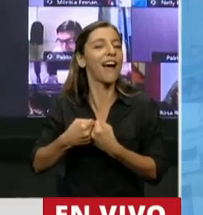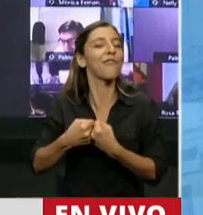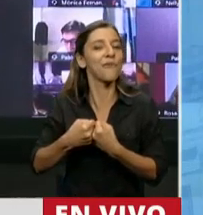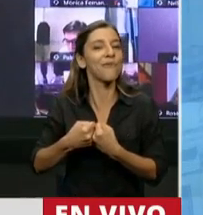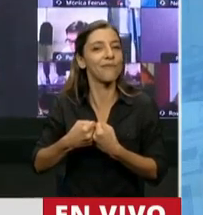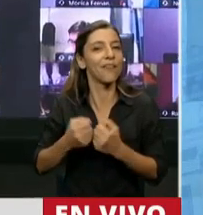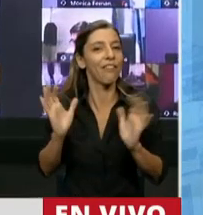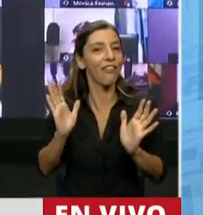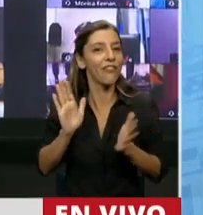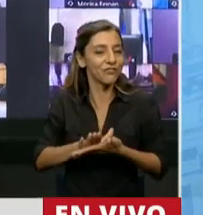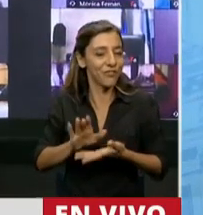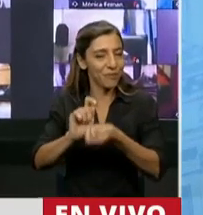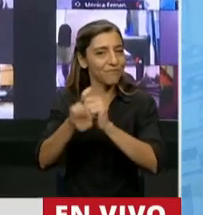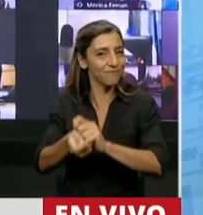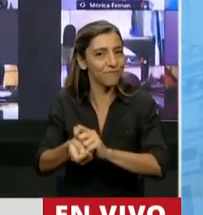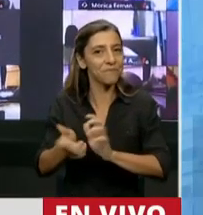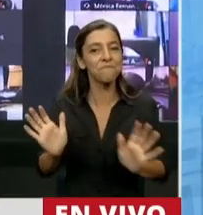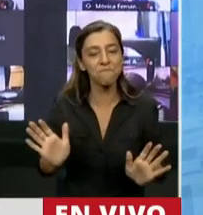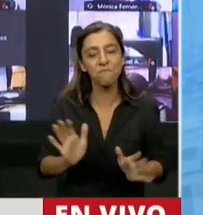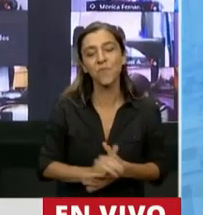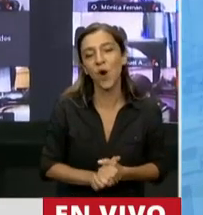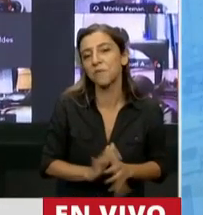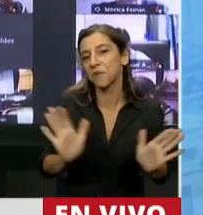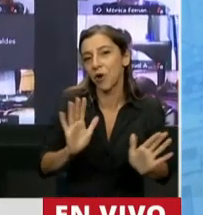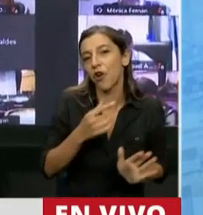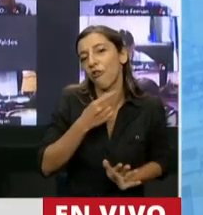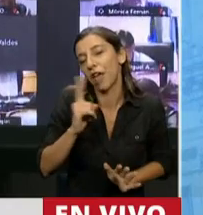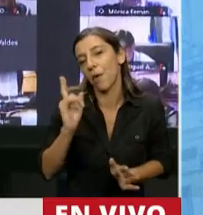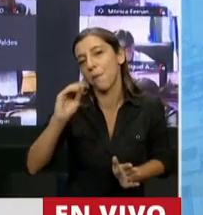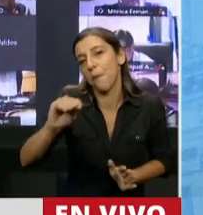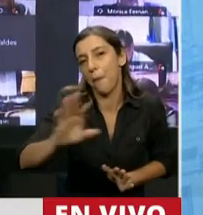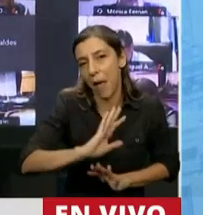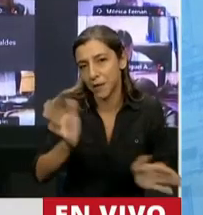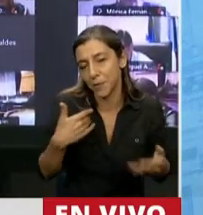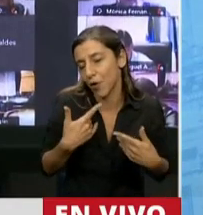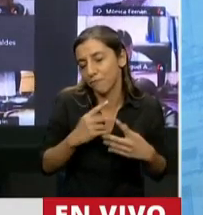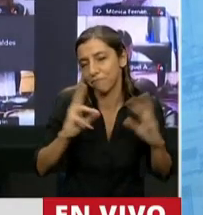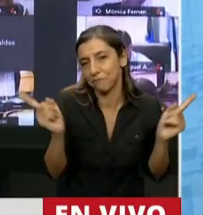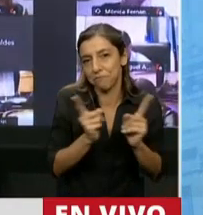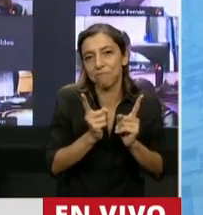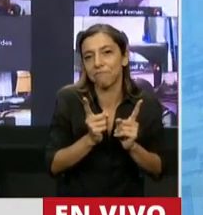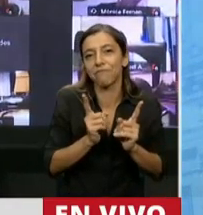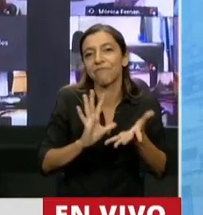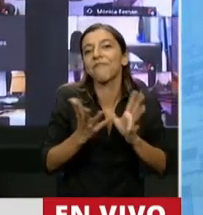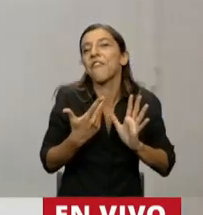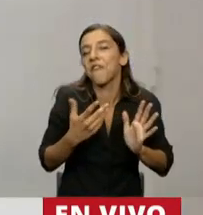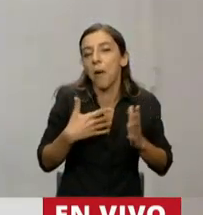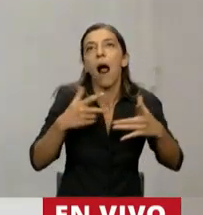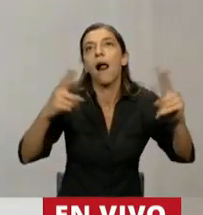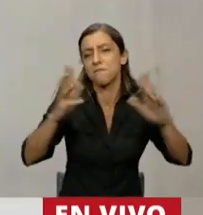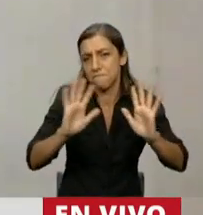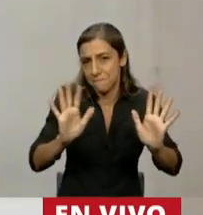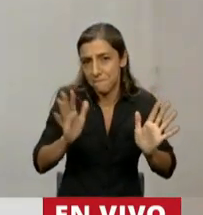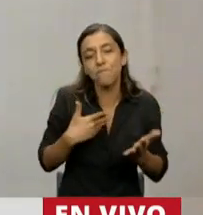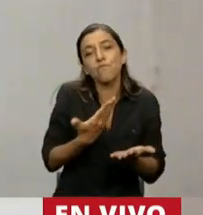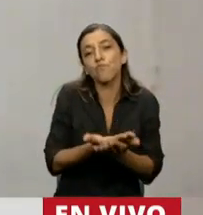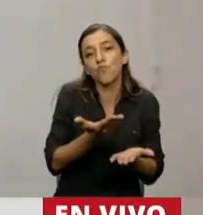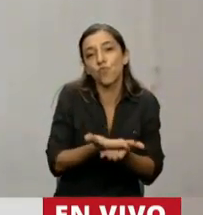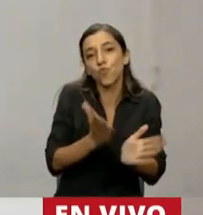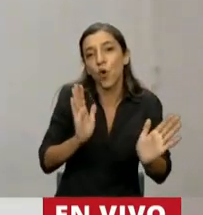Por eso, para no abundar más, porque la verdad que los argumentos son breves, son sencillos, hacemos esta